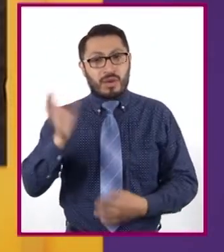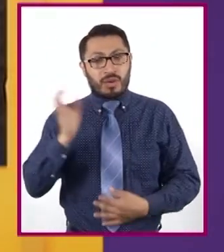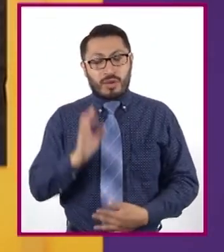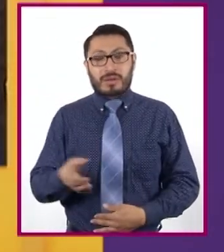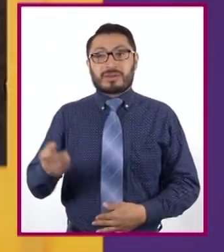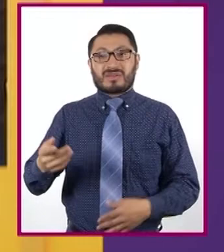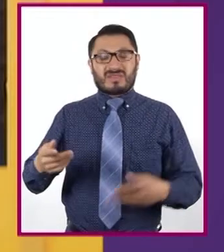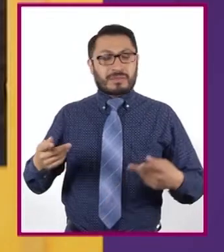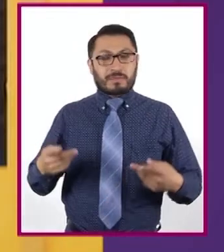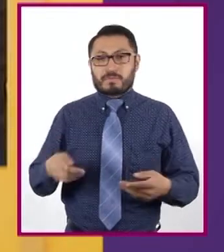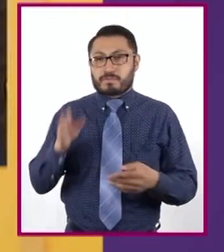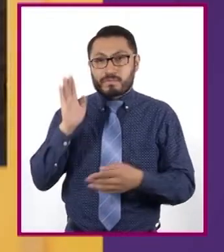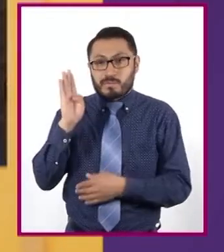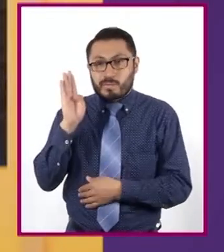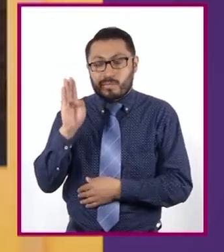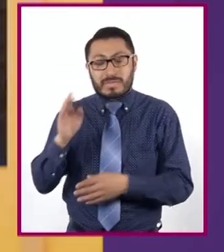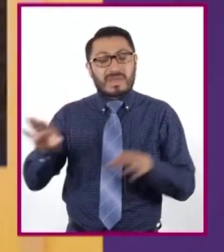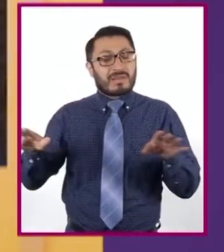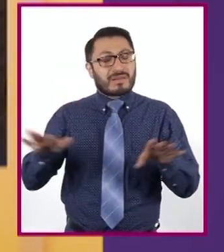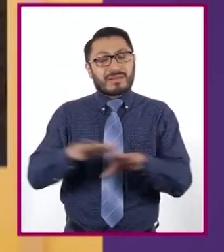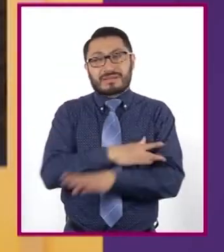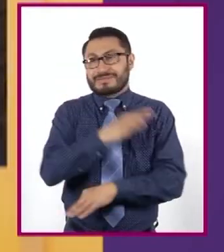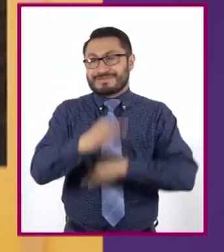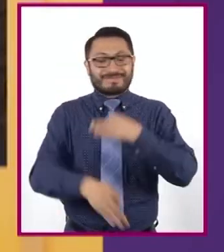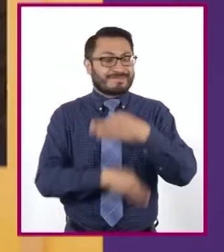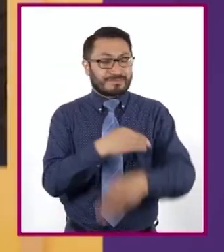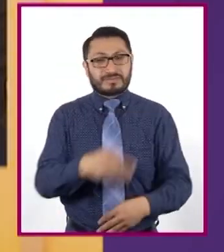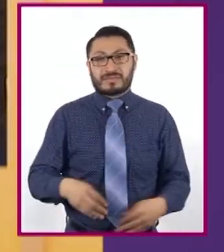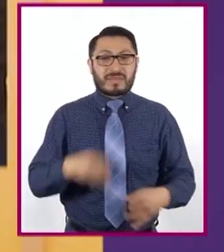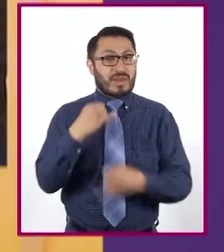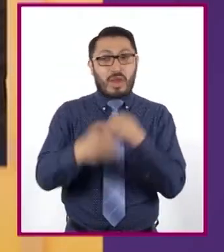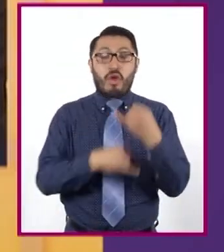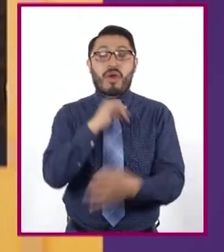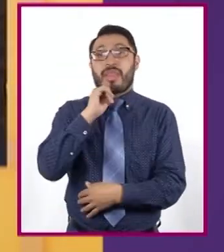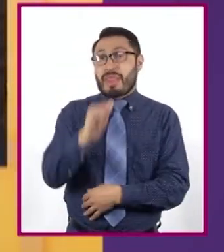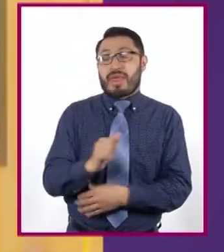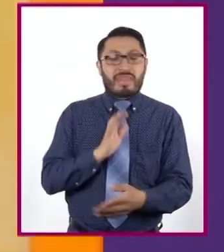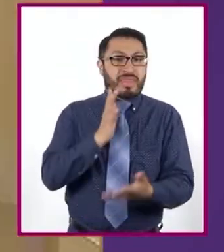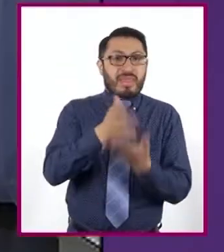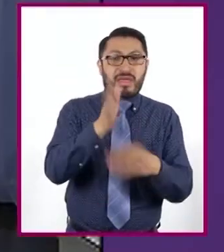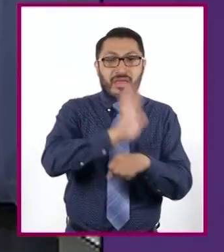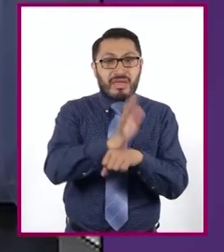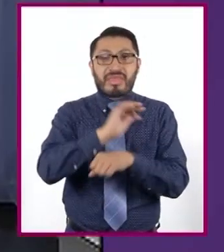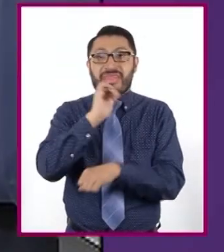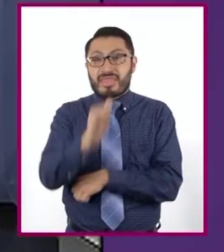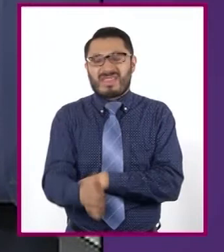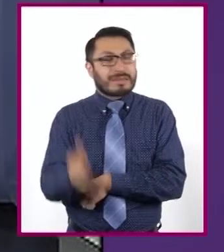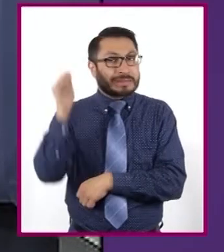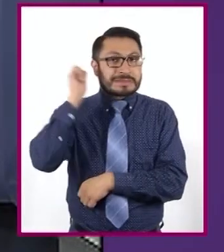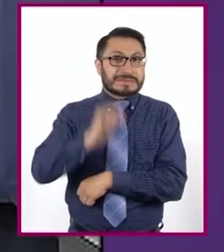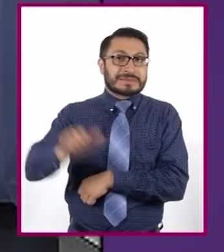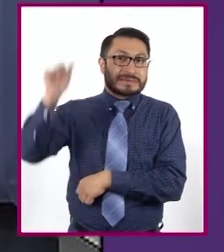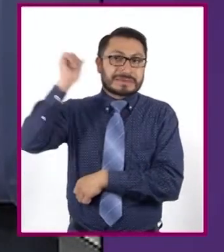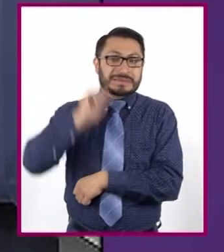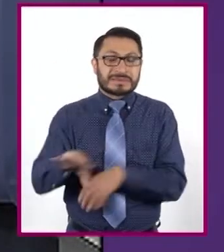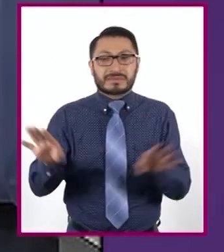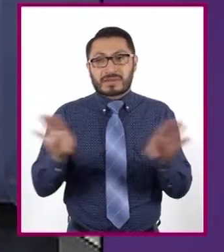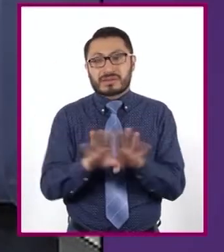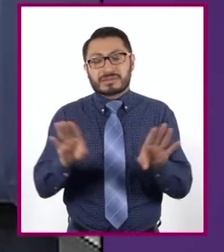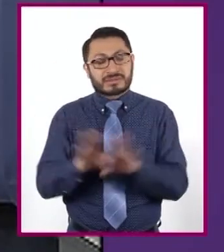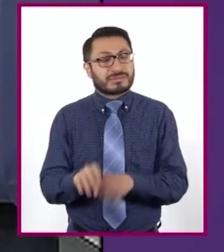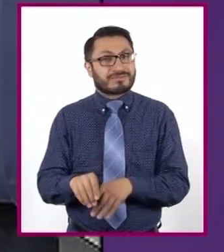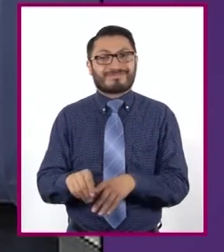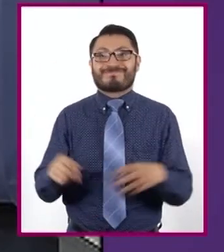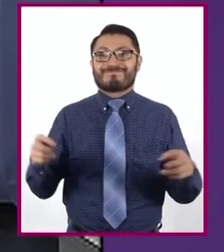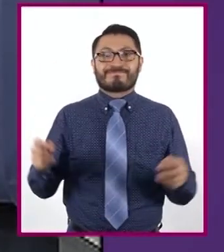una persona, se modifica toda la actividad. Ya no se puede jugar, ya no se puede ir al cine. En todo momento se está con una